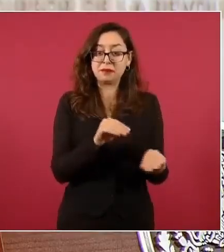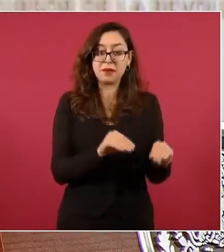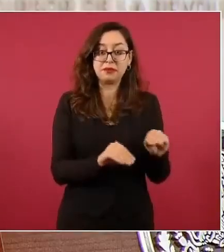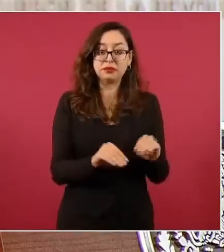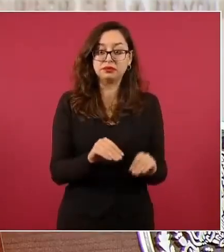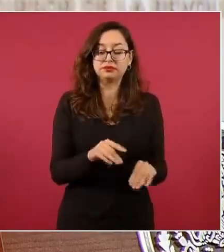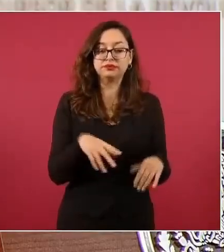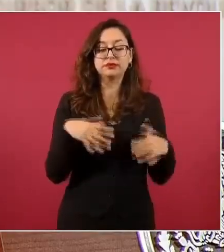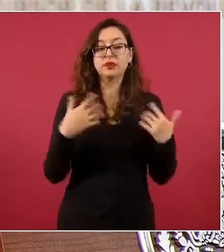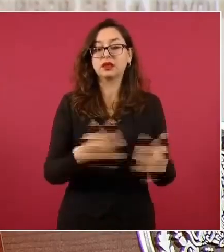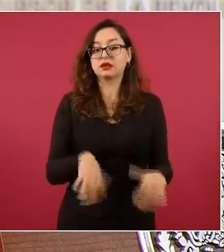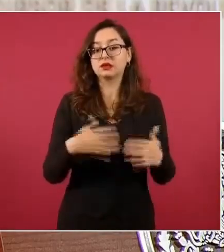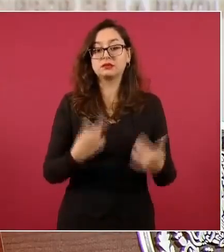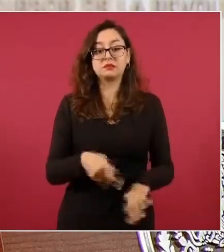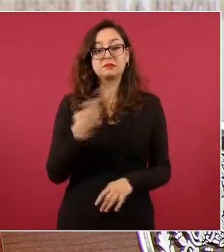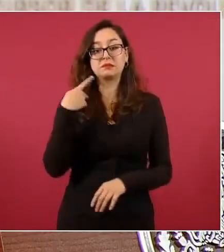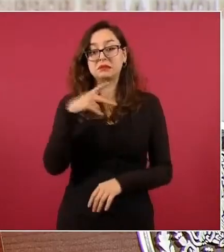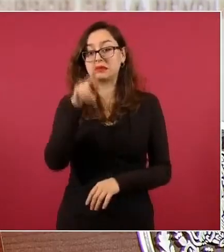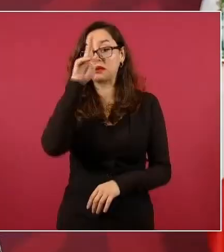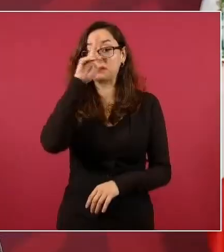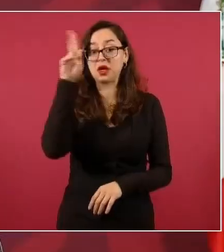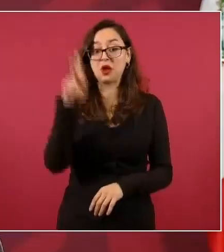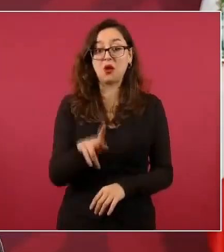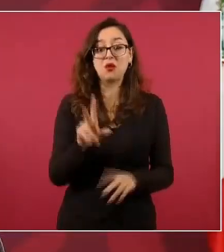con la reforma energética,